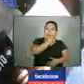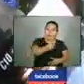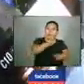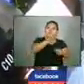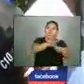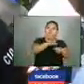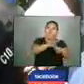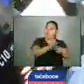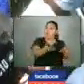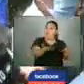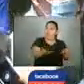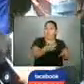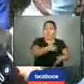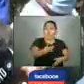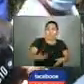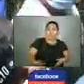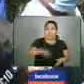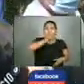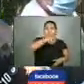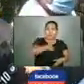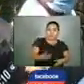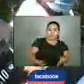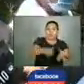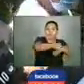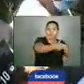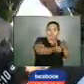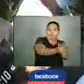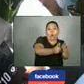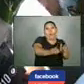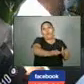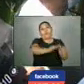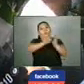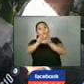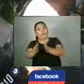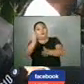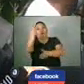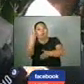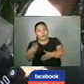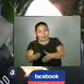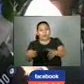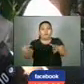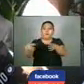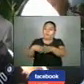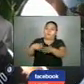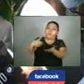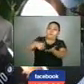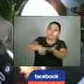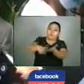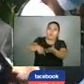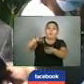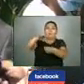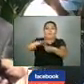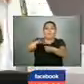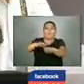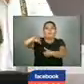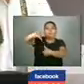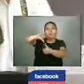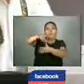las elecciones presidenciales y legislativas y otra fecha para consejos municipales y parlamentos centroamericanos.